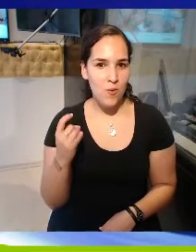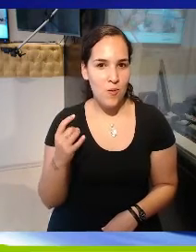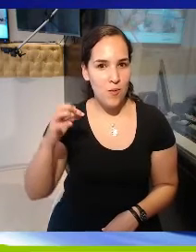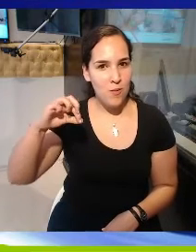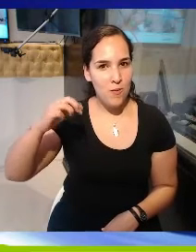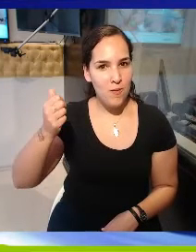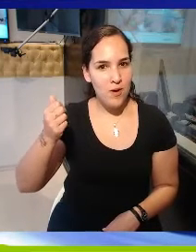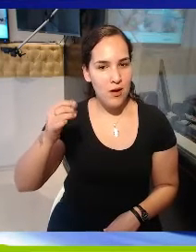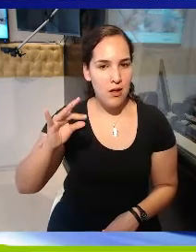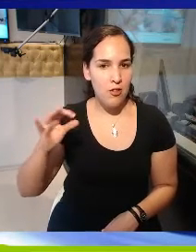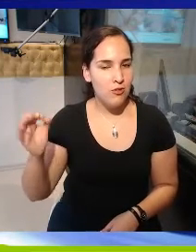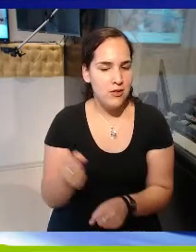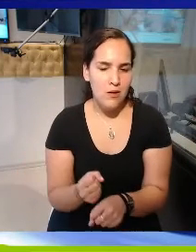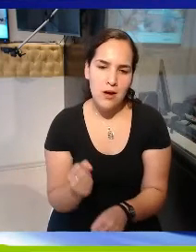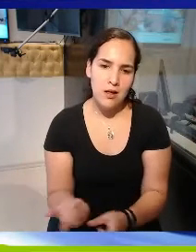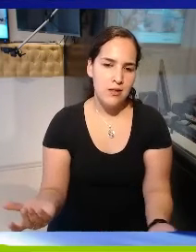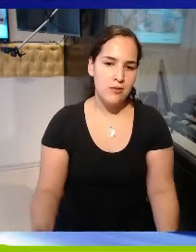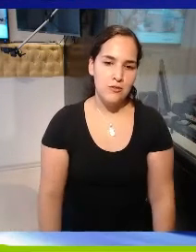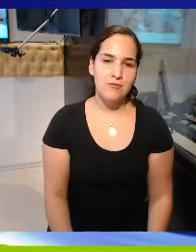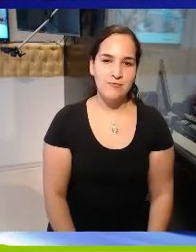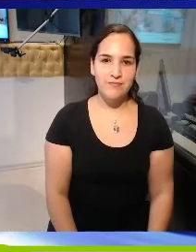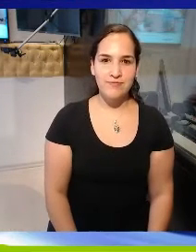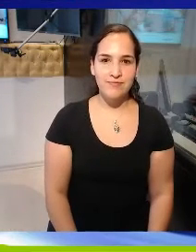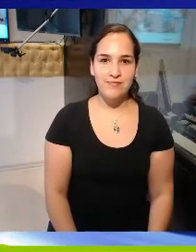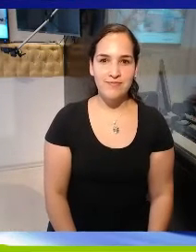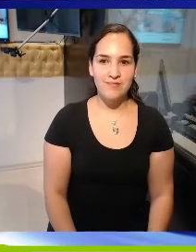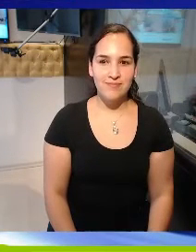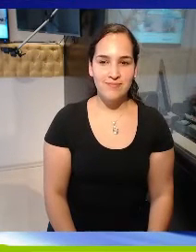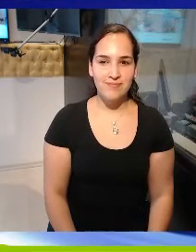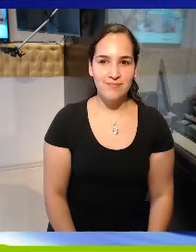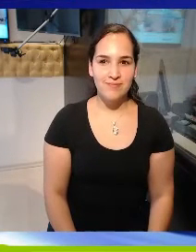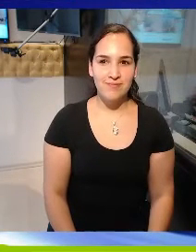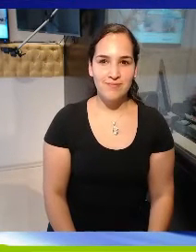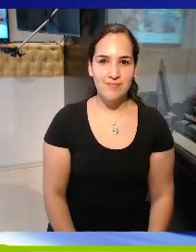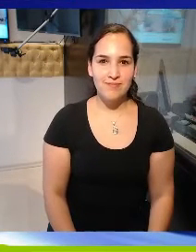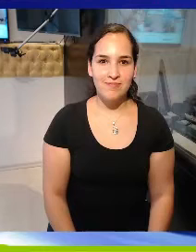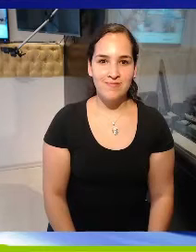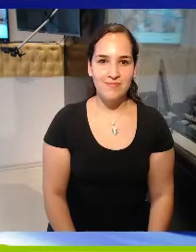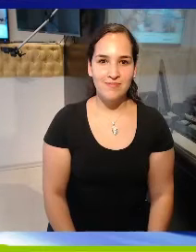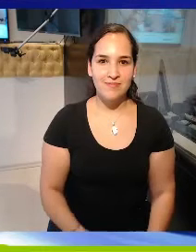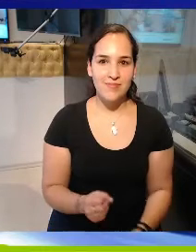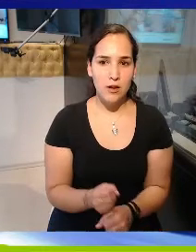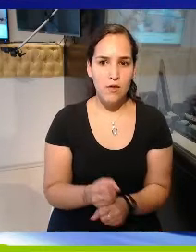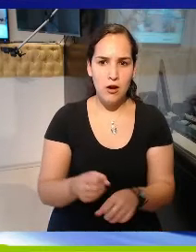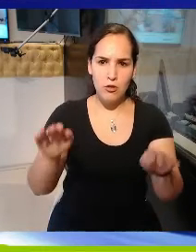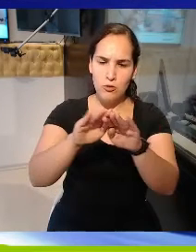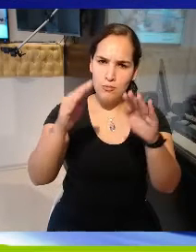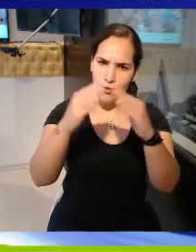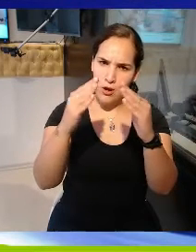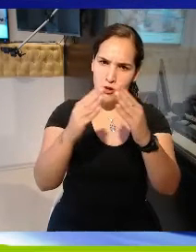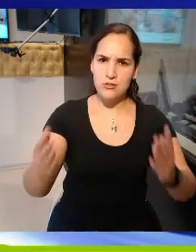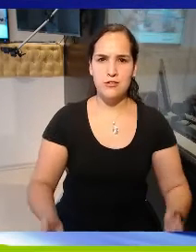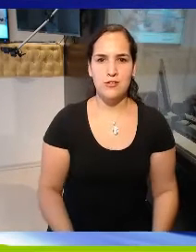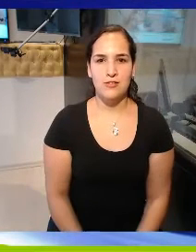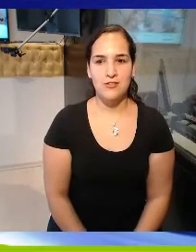ver el... No me venga con sus laburos inventados. Estoy trabajando en el garage. Está trabajando en el garage. ¿Qué está desarmando ahora? De